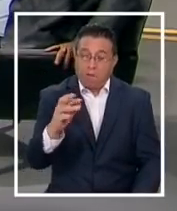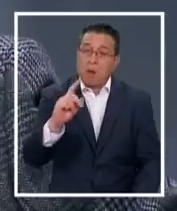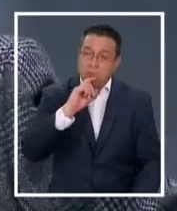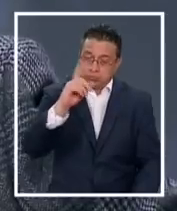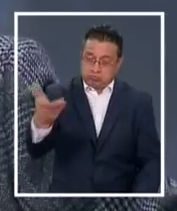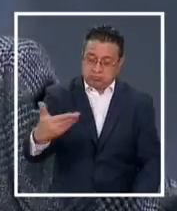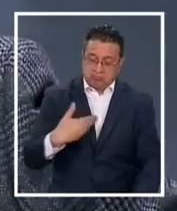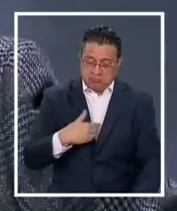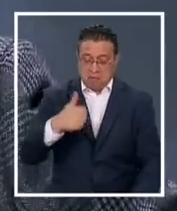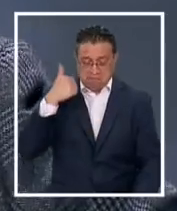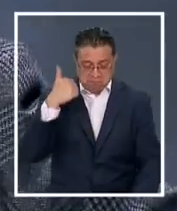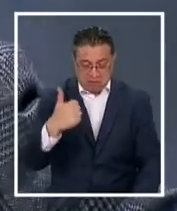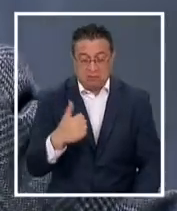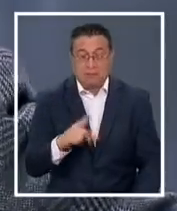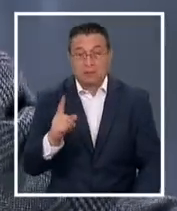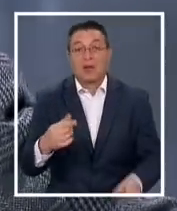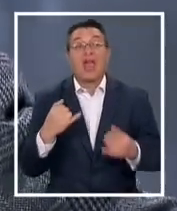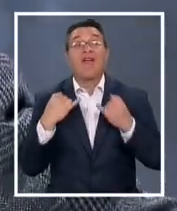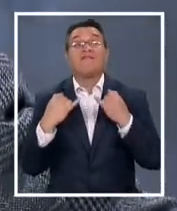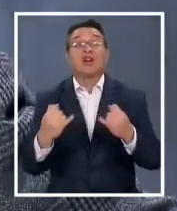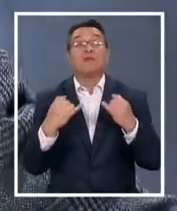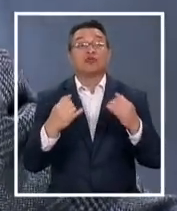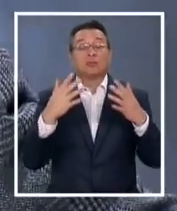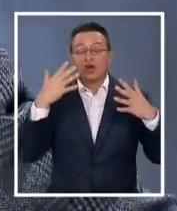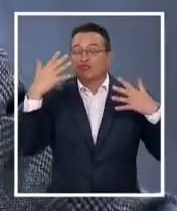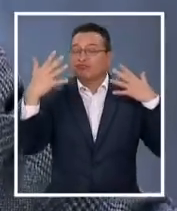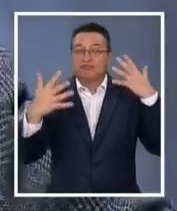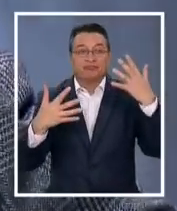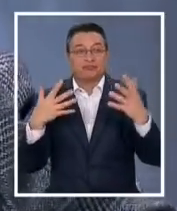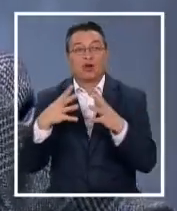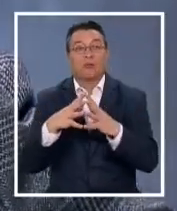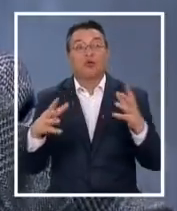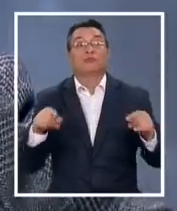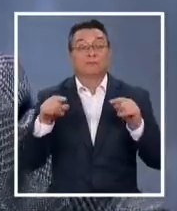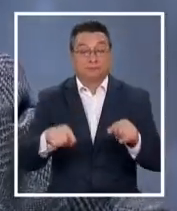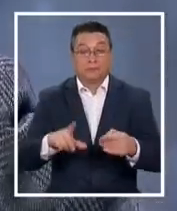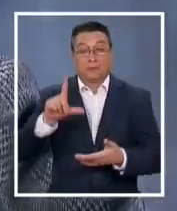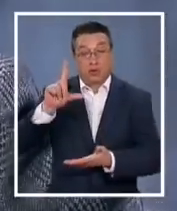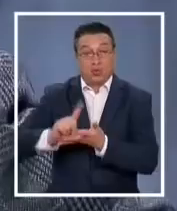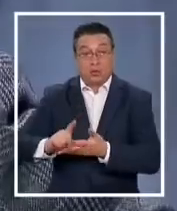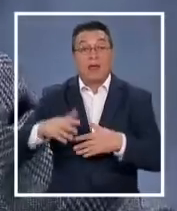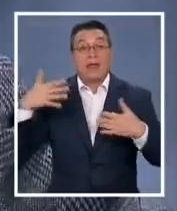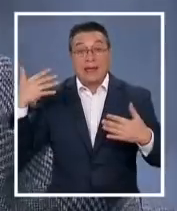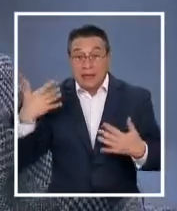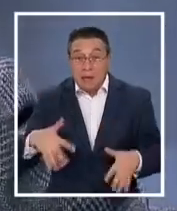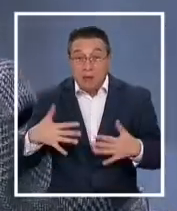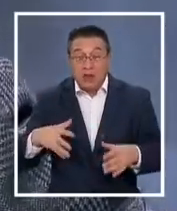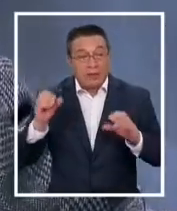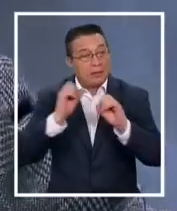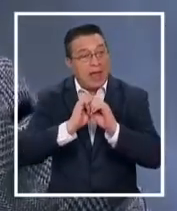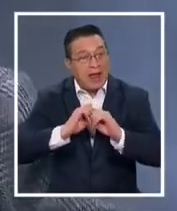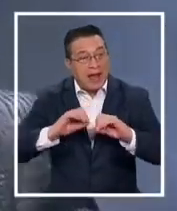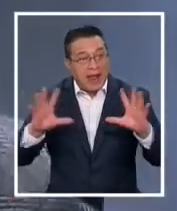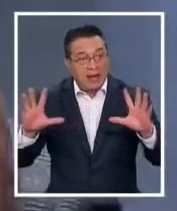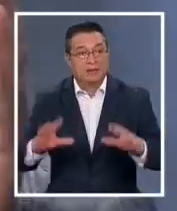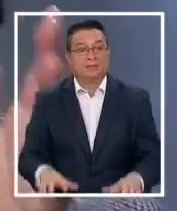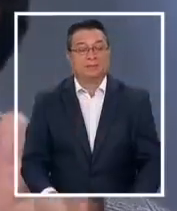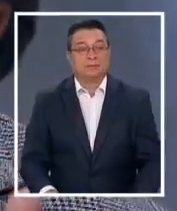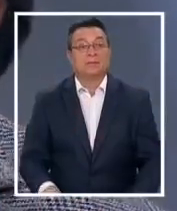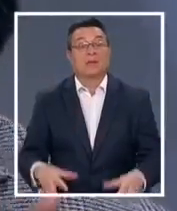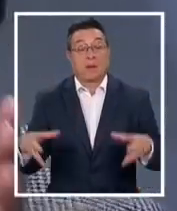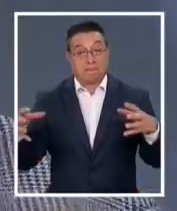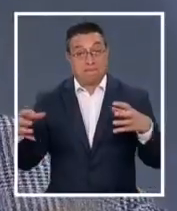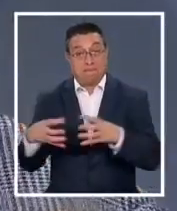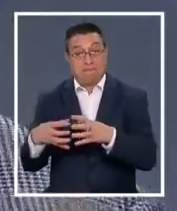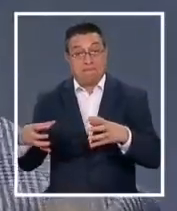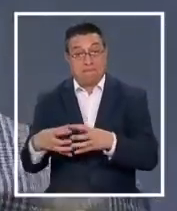eso, porque la información ha sido muy confusa. Y este es un espacio muy importante para aclarar. El